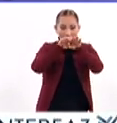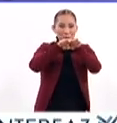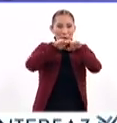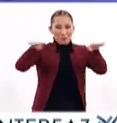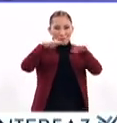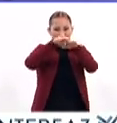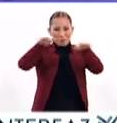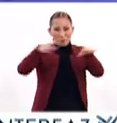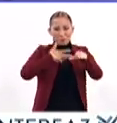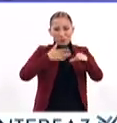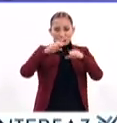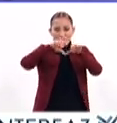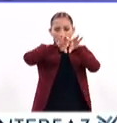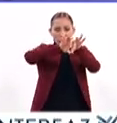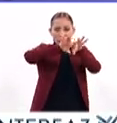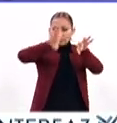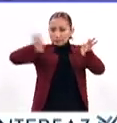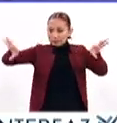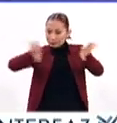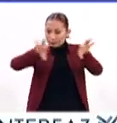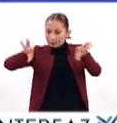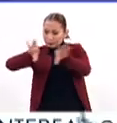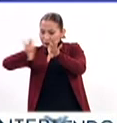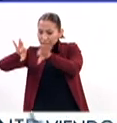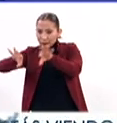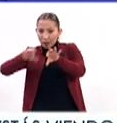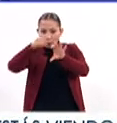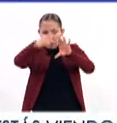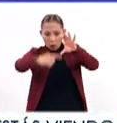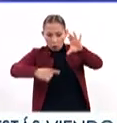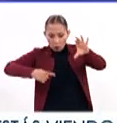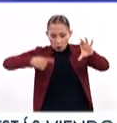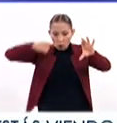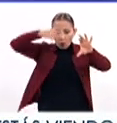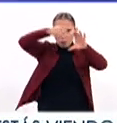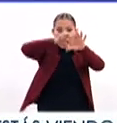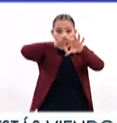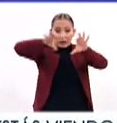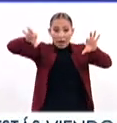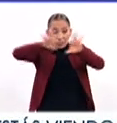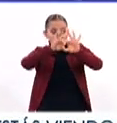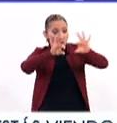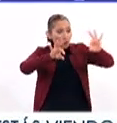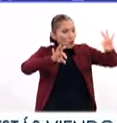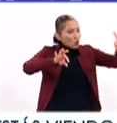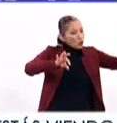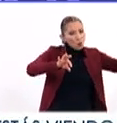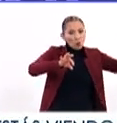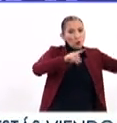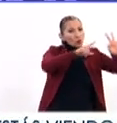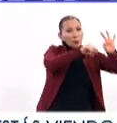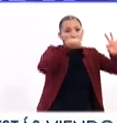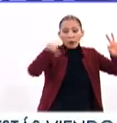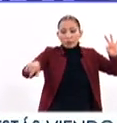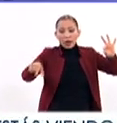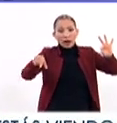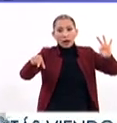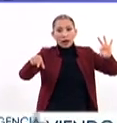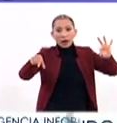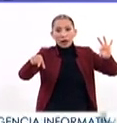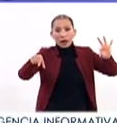piso, cuando la ensamblamos, como el diámetro de la base es muchísimo más grande que el de la punta, pues no la podemos poner